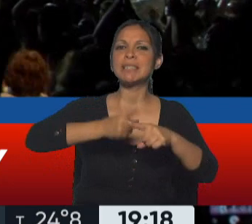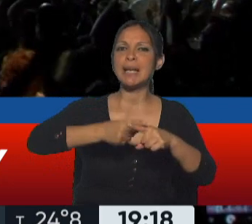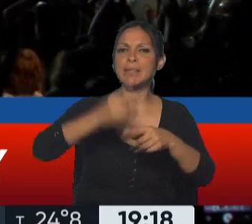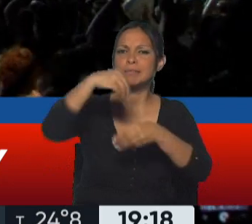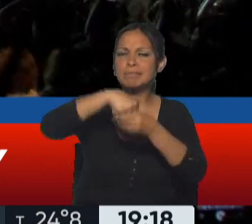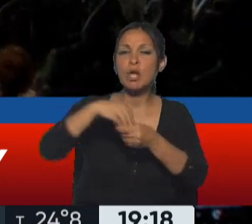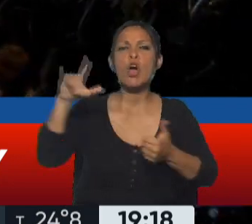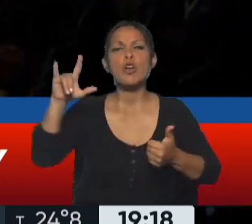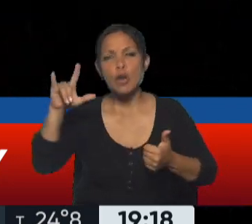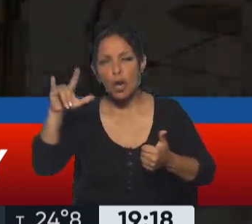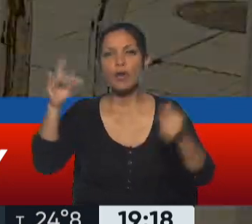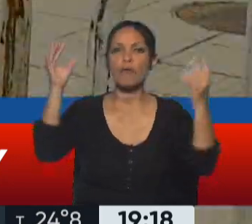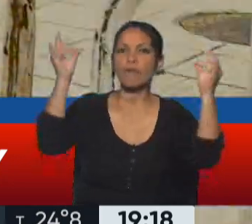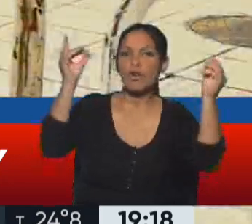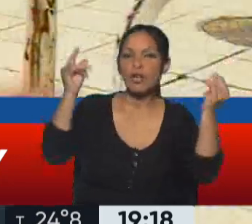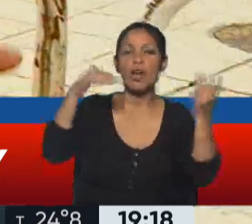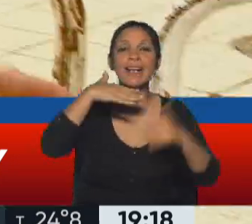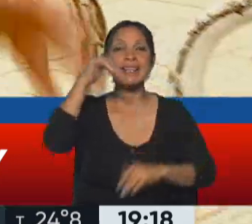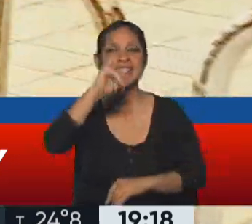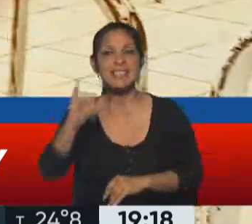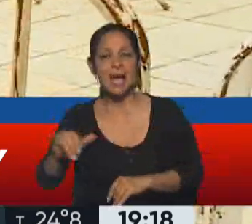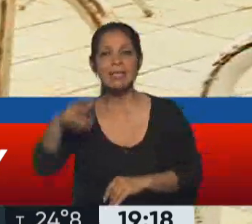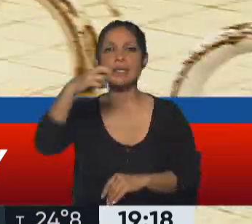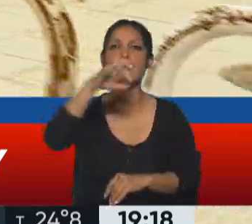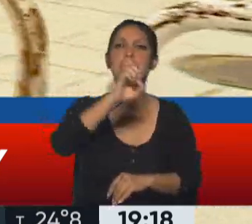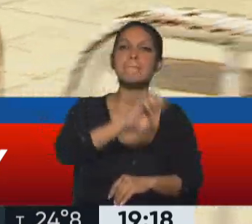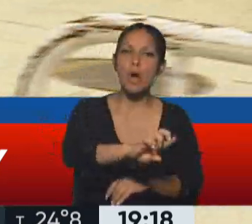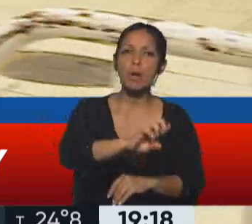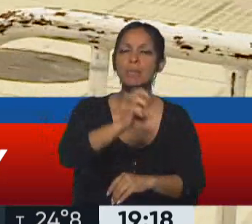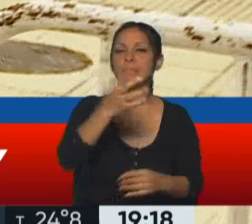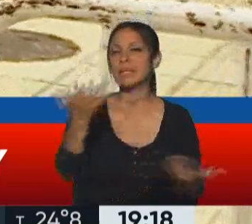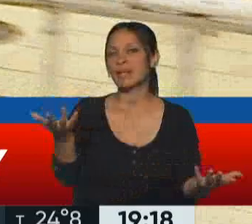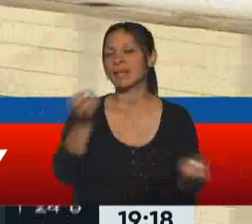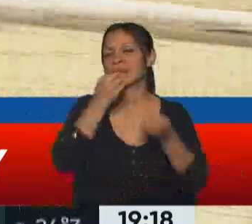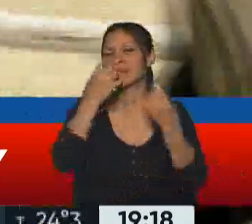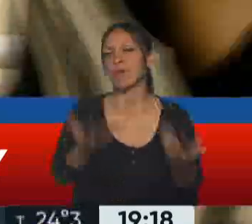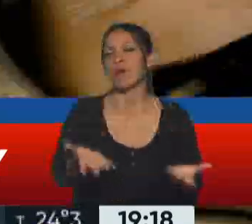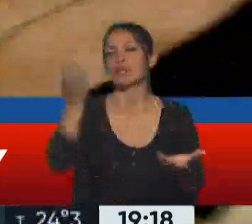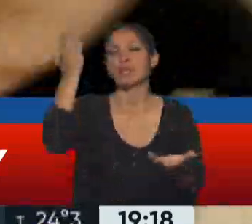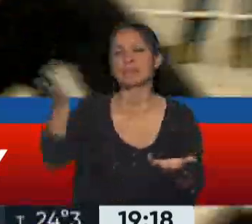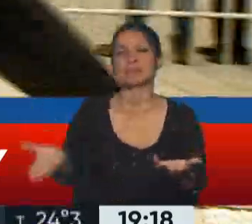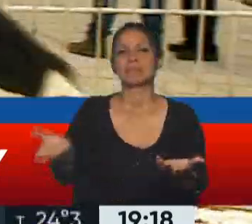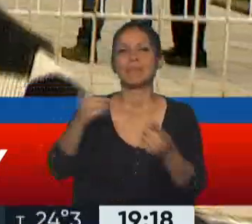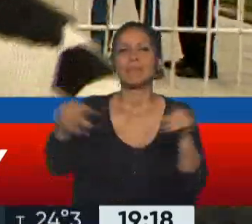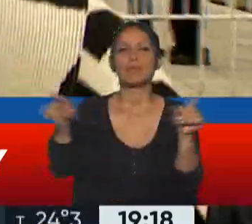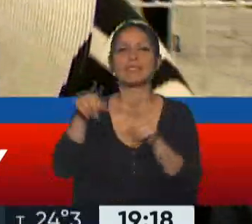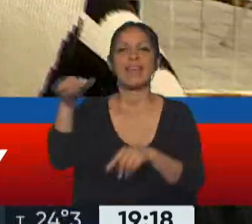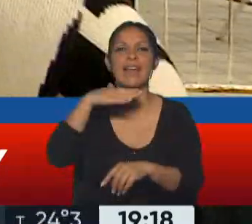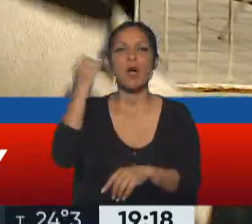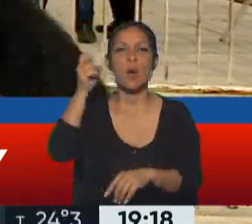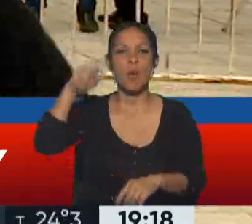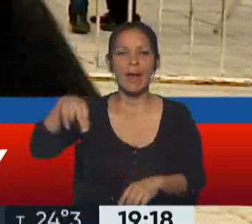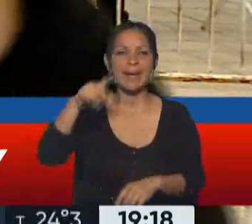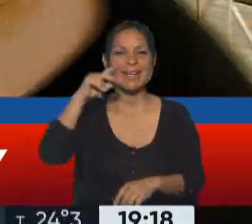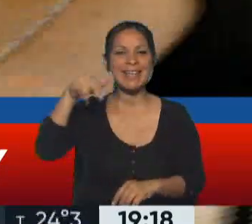rock, el folclore, el jazz, el pop y qué música hermosa que trae Juan Ingaramo. ¿Cómo estás, Juan? Acá, muy contento